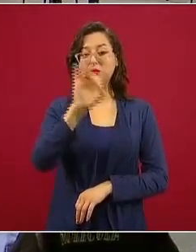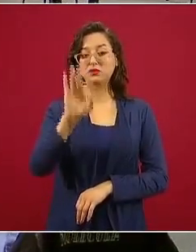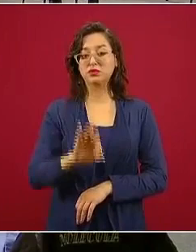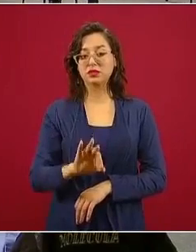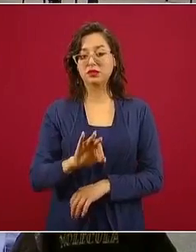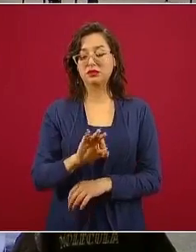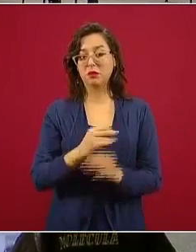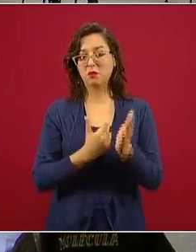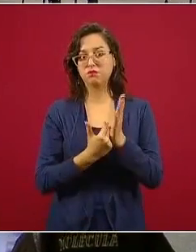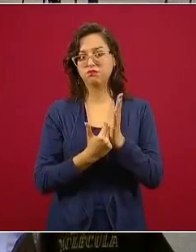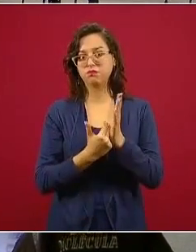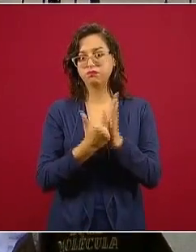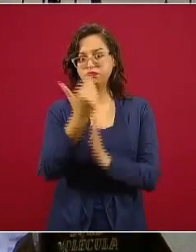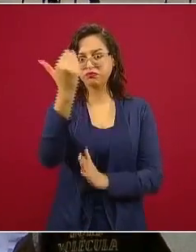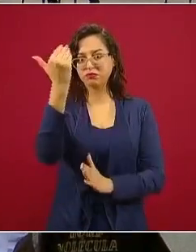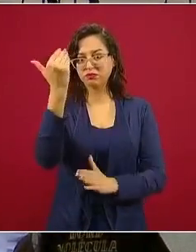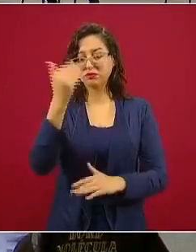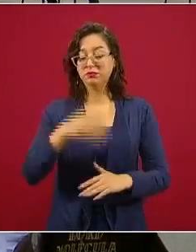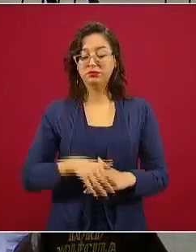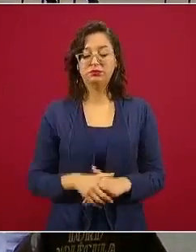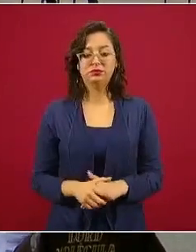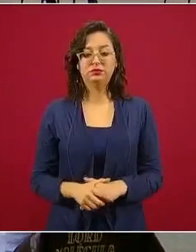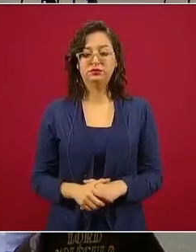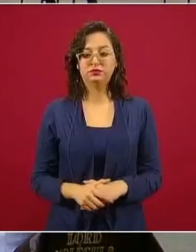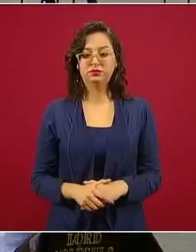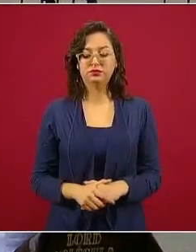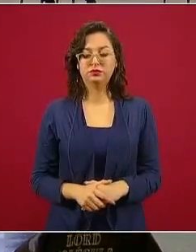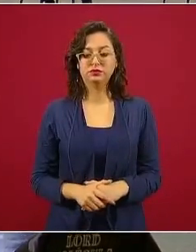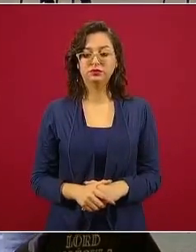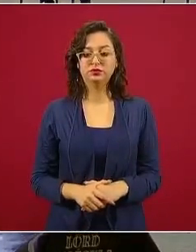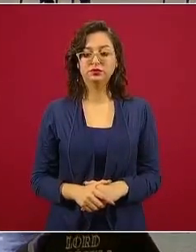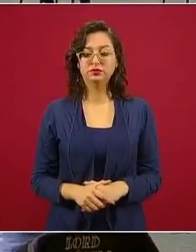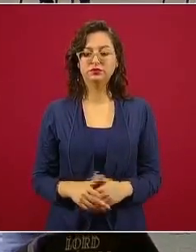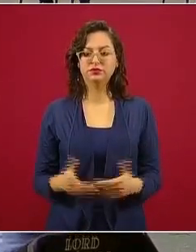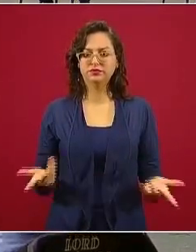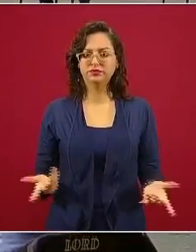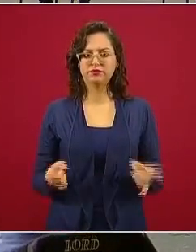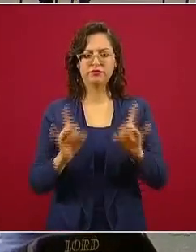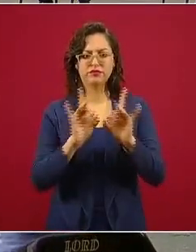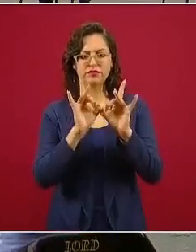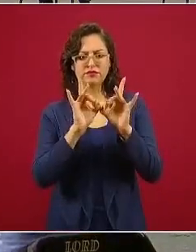Entonces se dan casos como estas detenciones